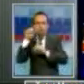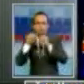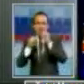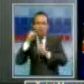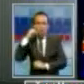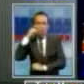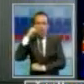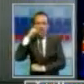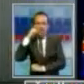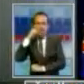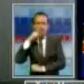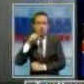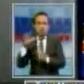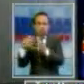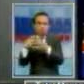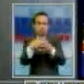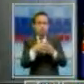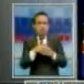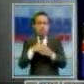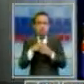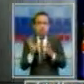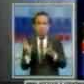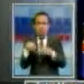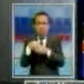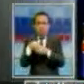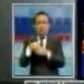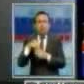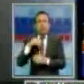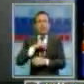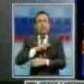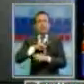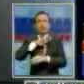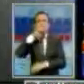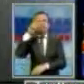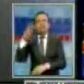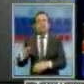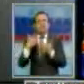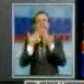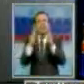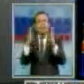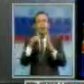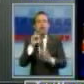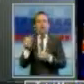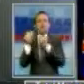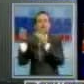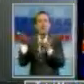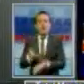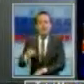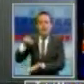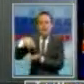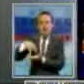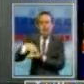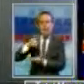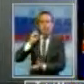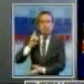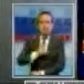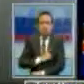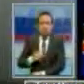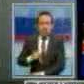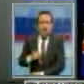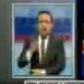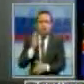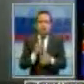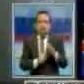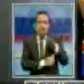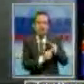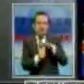partido político más en nuestra democracia y bienvenido que esté representado en la Cámara de Diputados, en el Consejo Regional, en